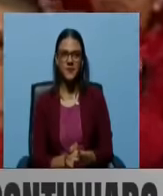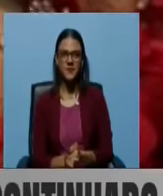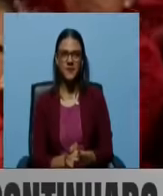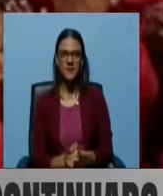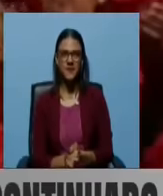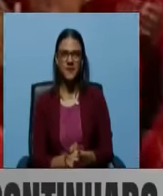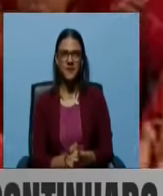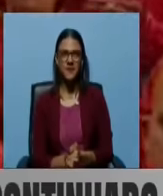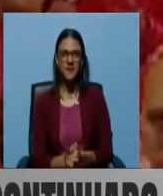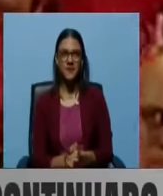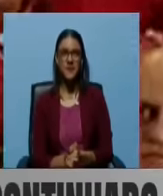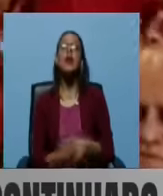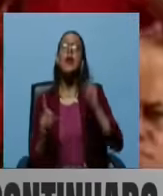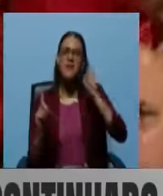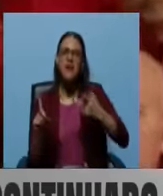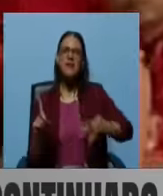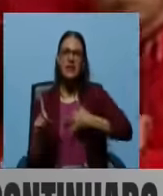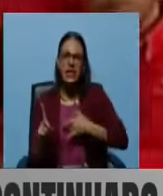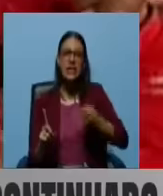Y